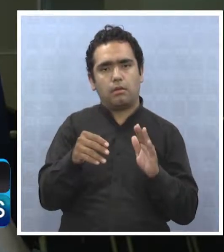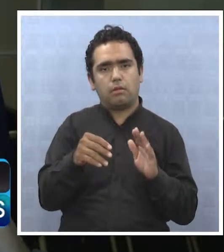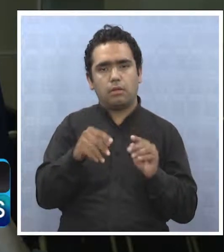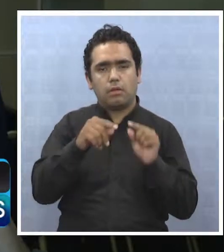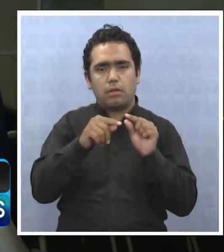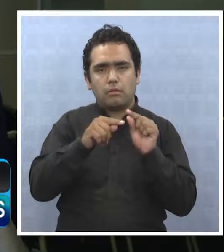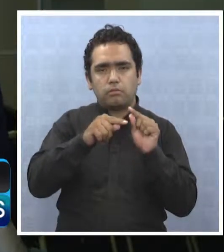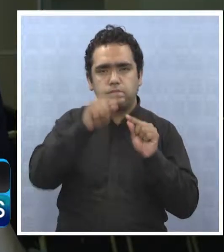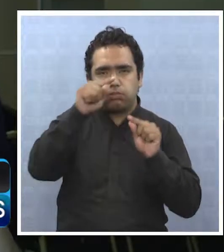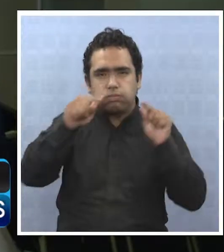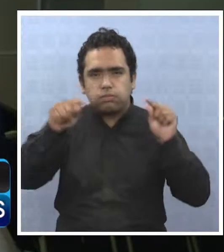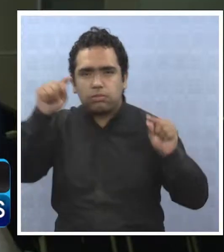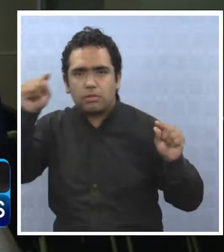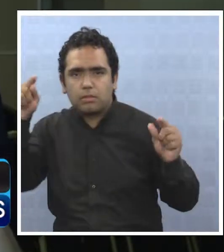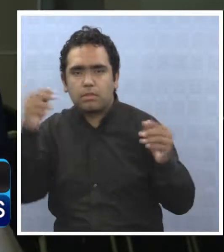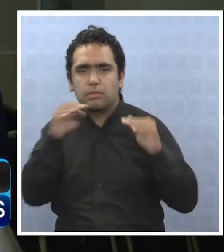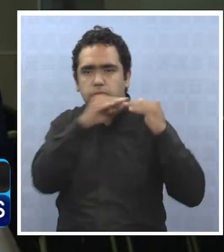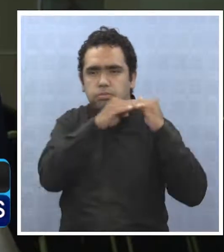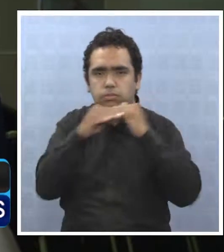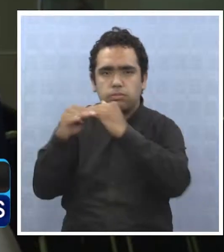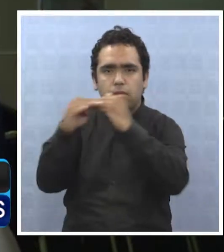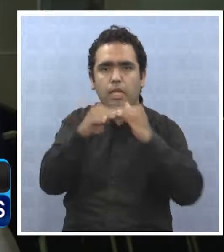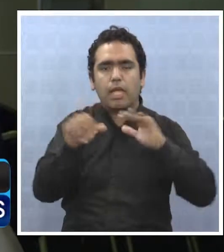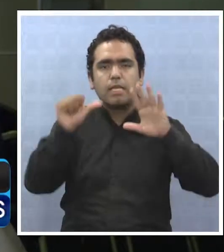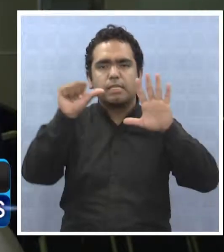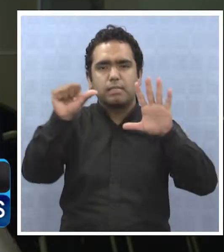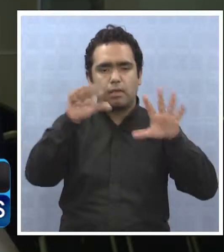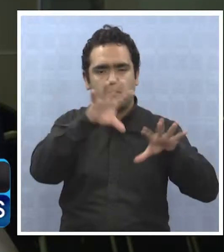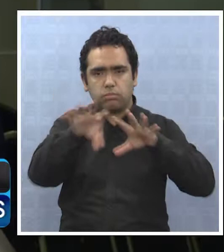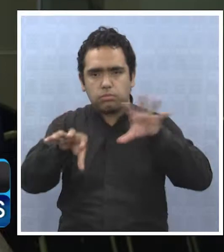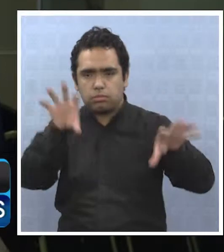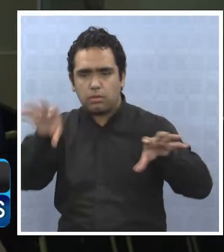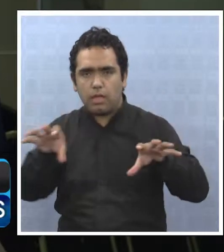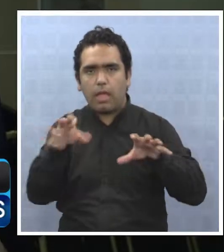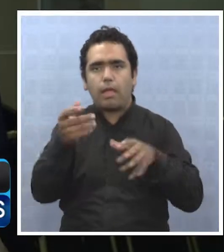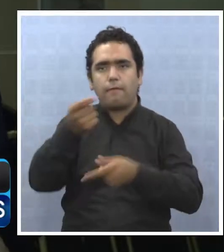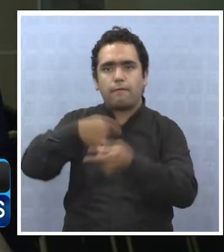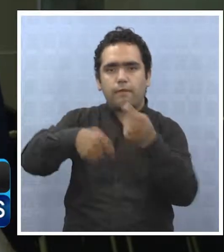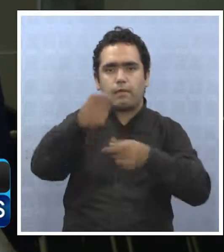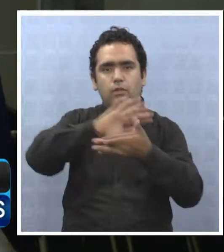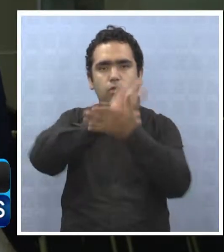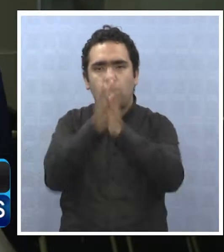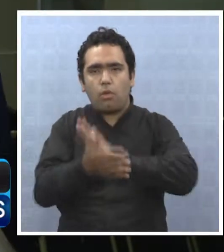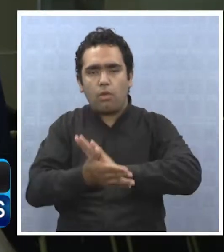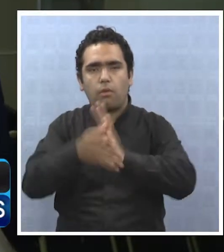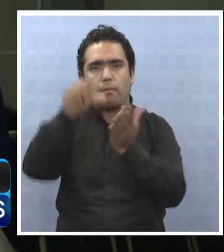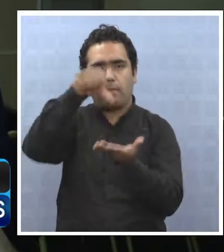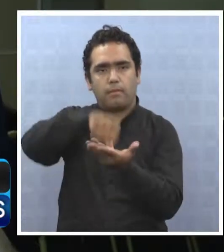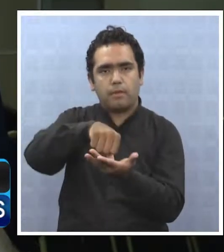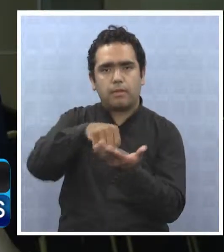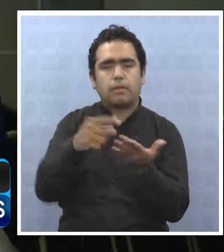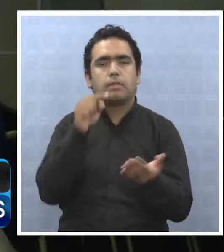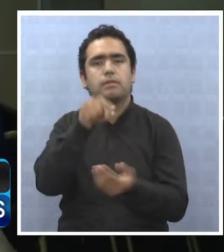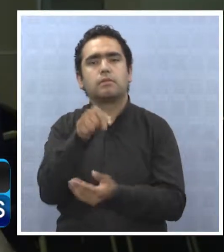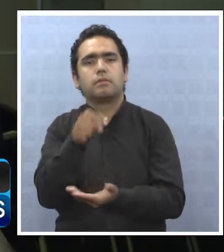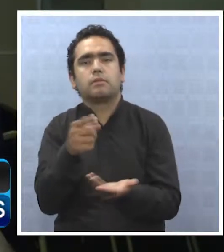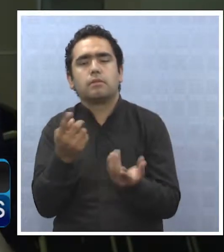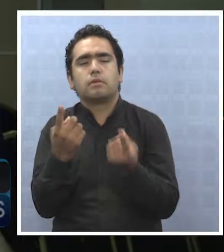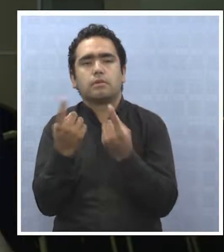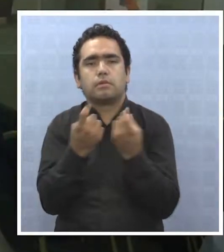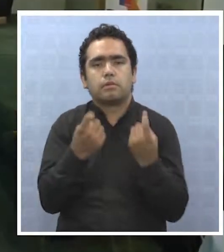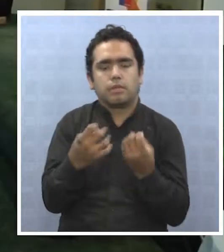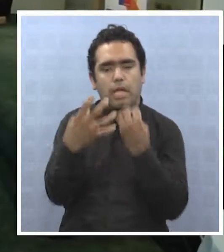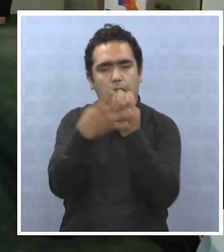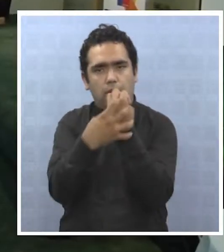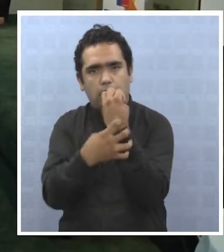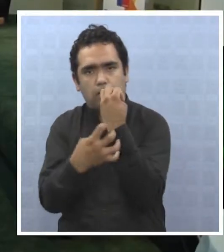que se reflejan en 6 productos, que esos productos se están liberando a lo largo de todo el país. Por lo tanto, va a depender mucho